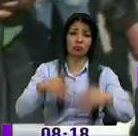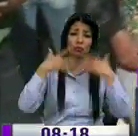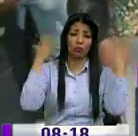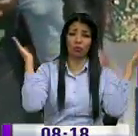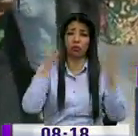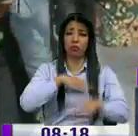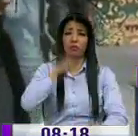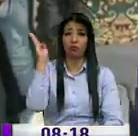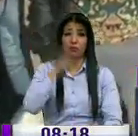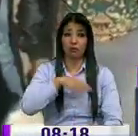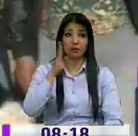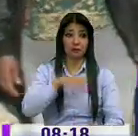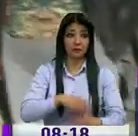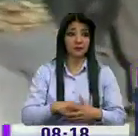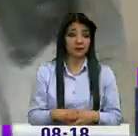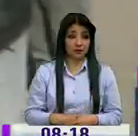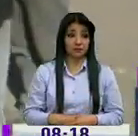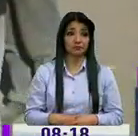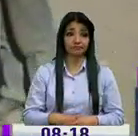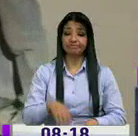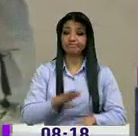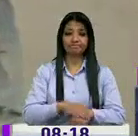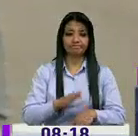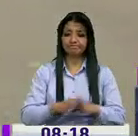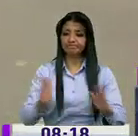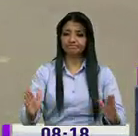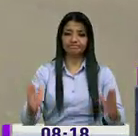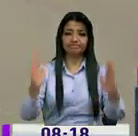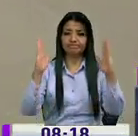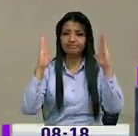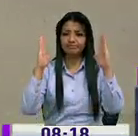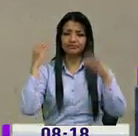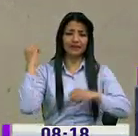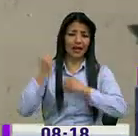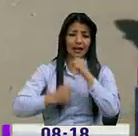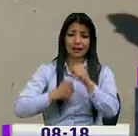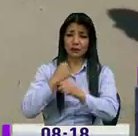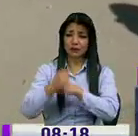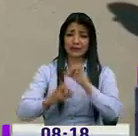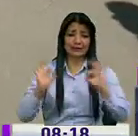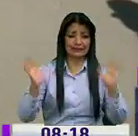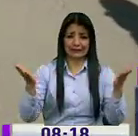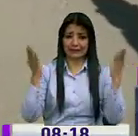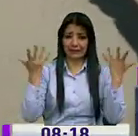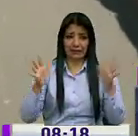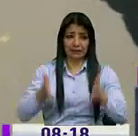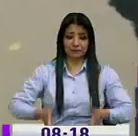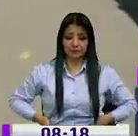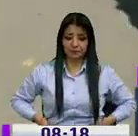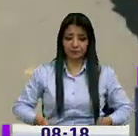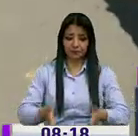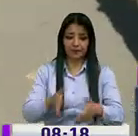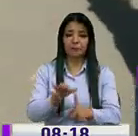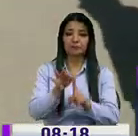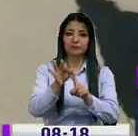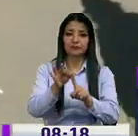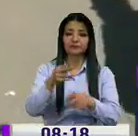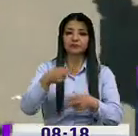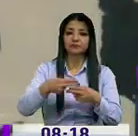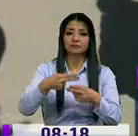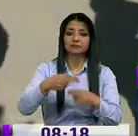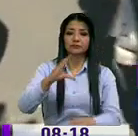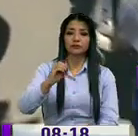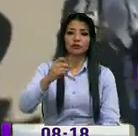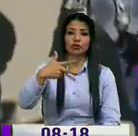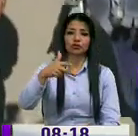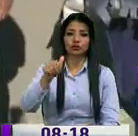capital, y es precisamente porque no ha habido atención muchísimos años en esta, la calle principal del sector La Cocha, en el sur de la ciudad. Yo